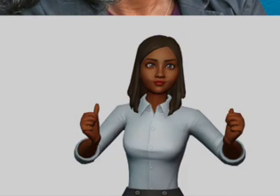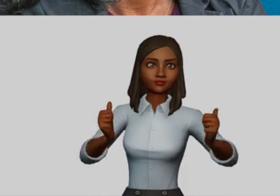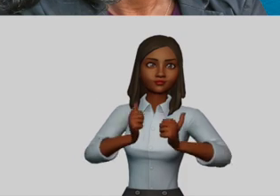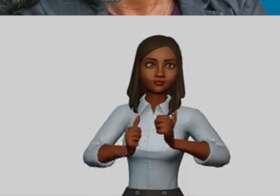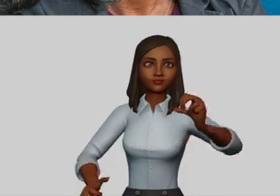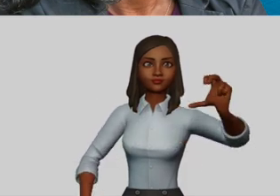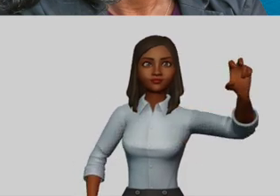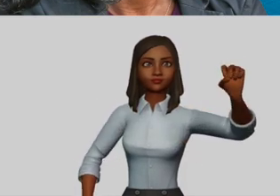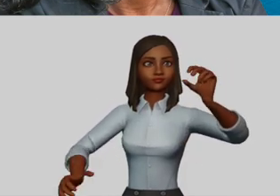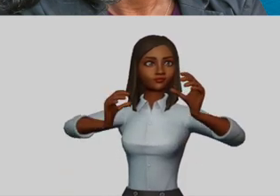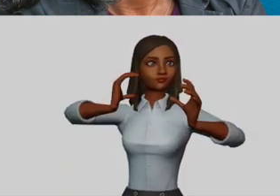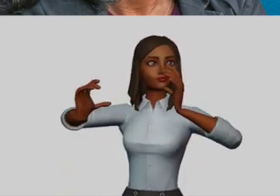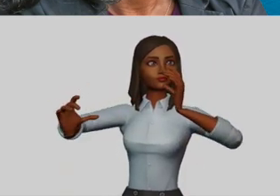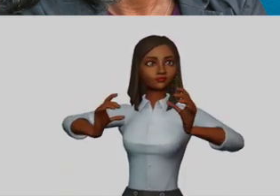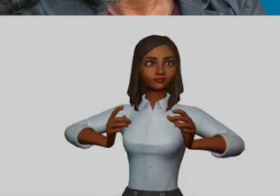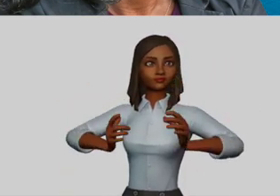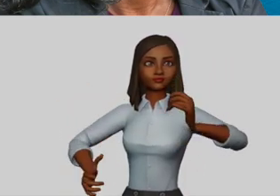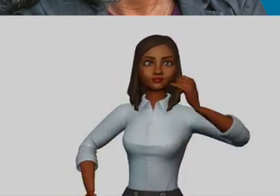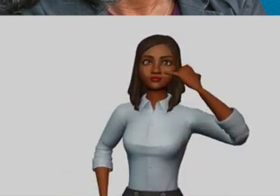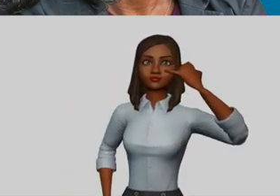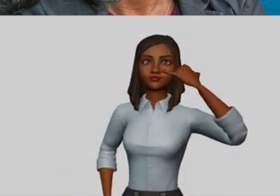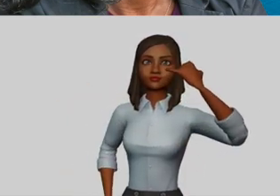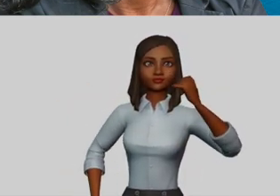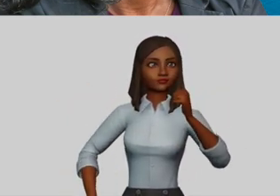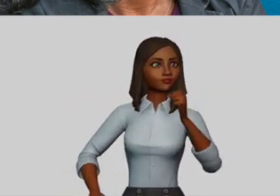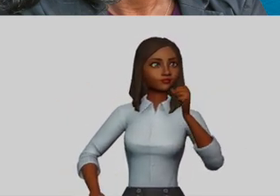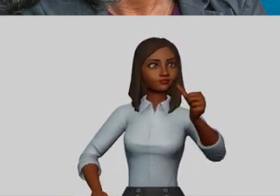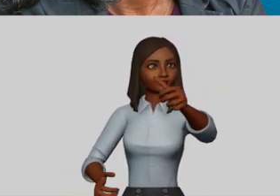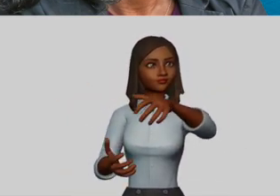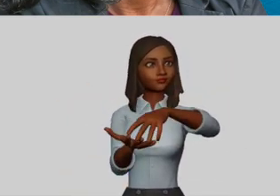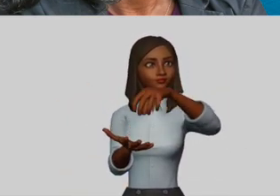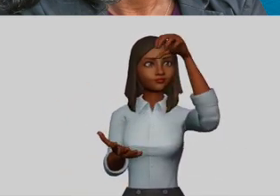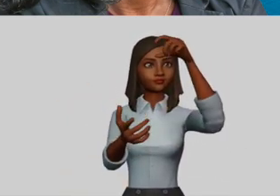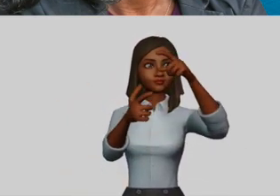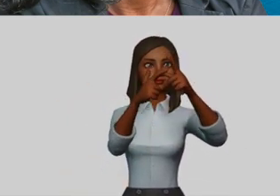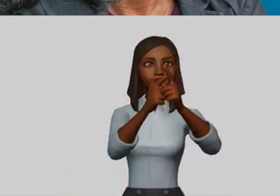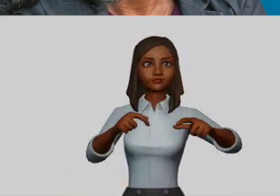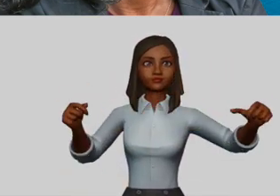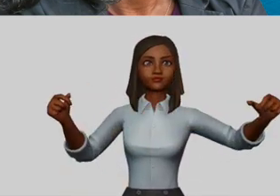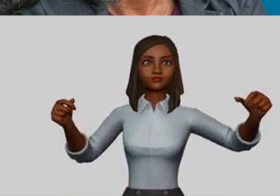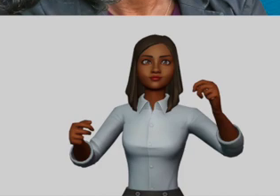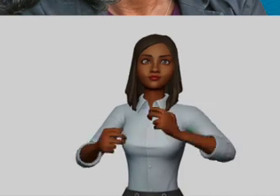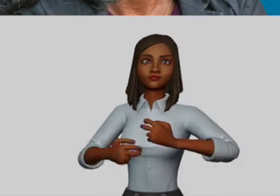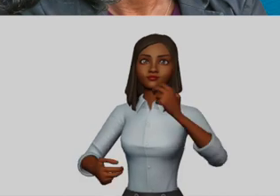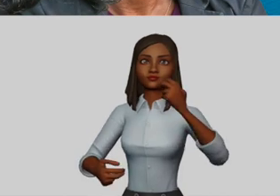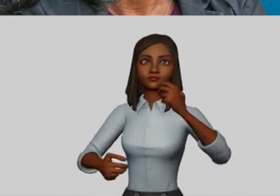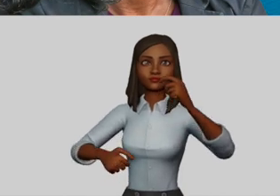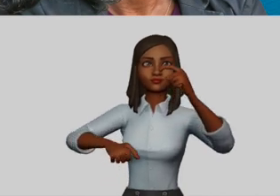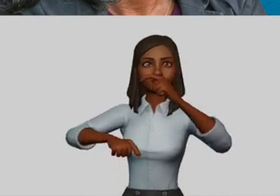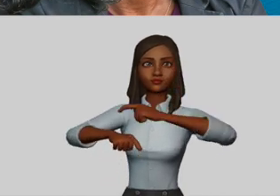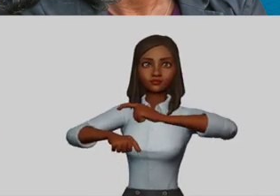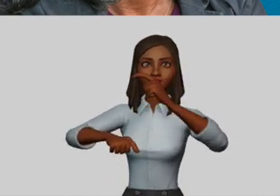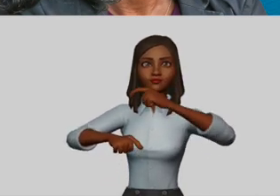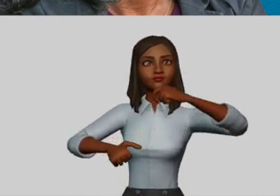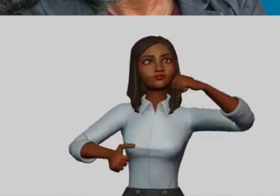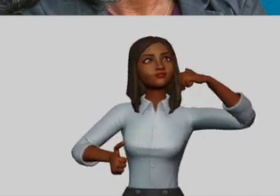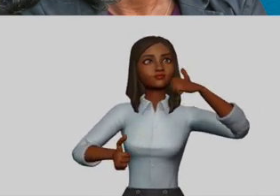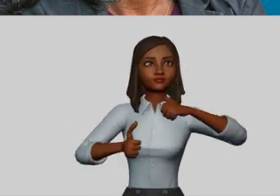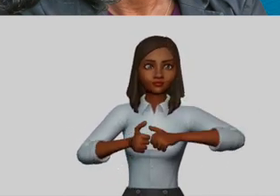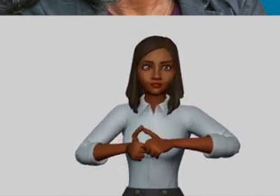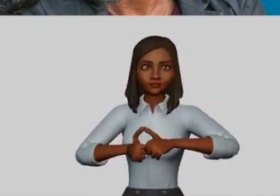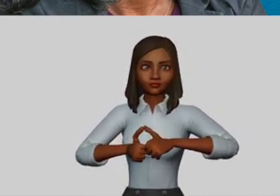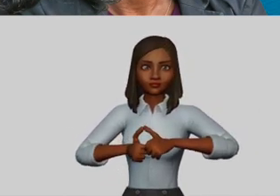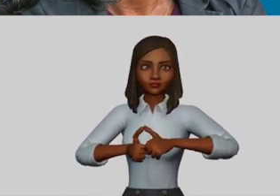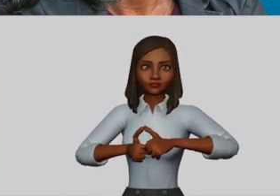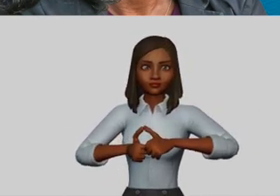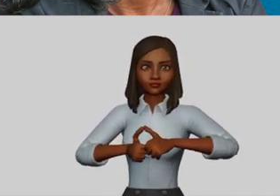aprendemos el inglés, el mandarín. O sea, que quizás hay que darle un poco más de importancia a aprender lengua de señas, que en cada hospital